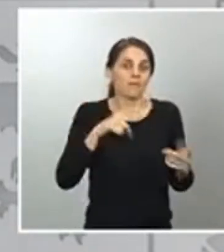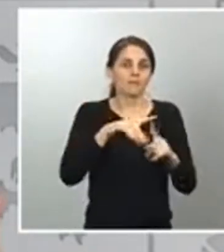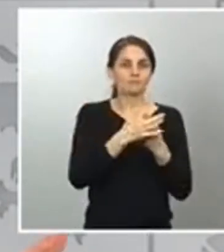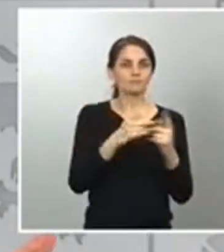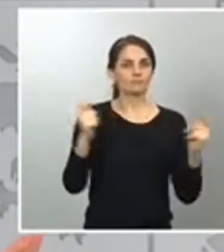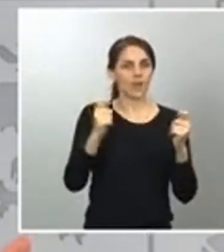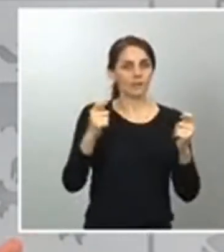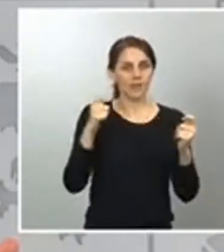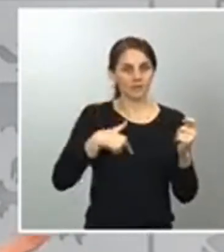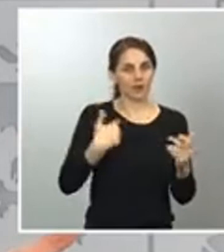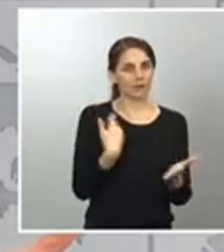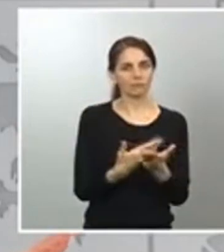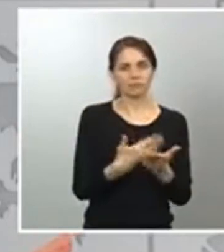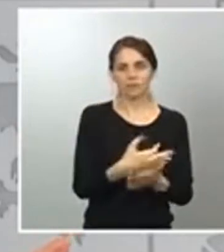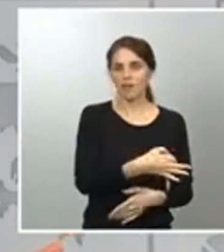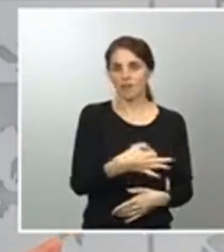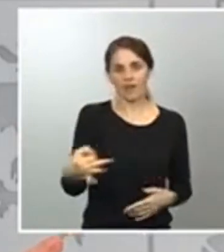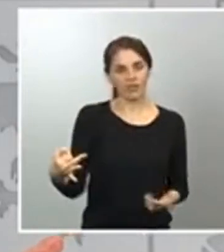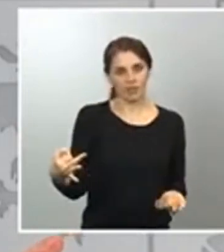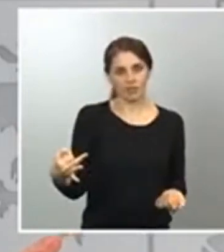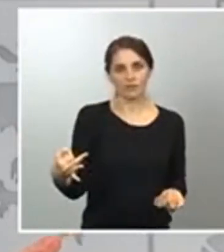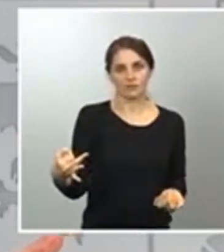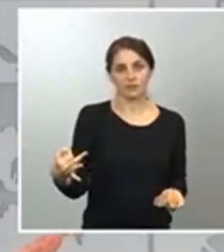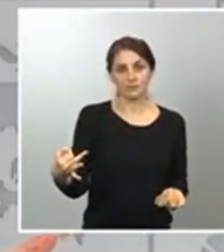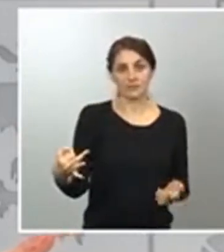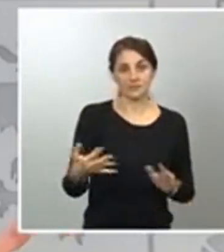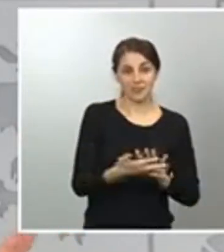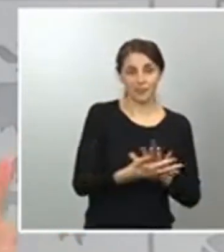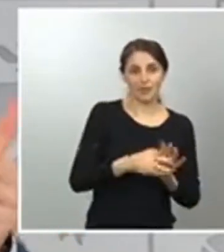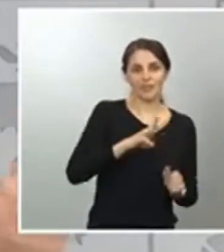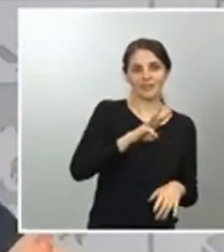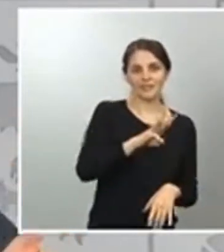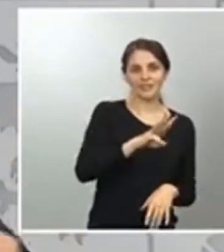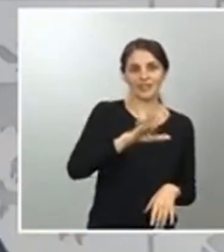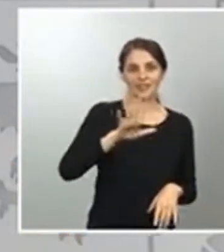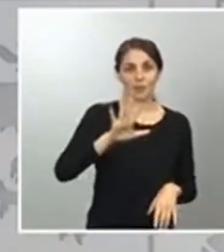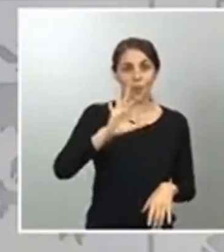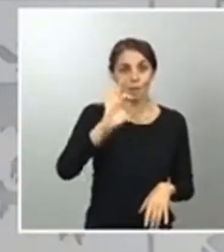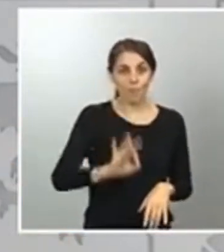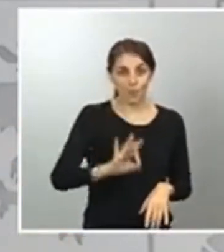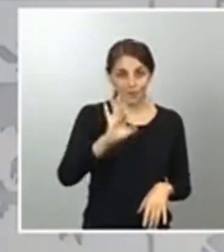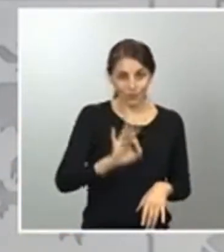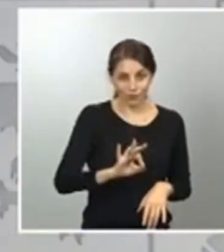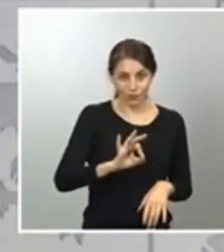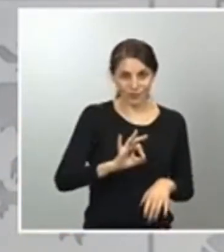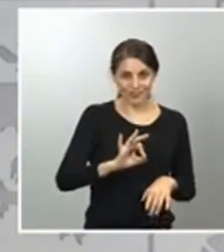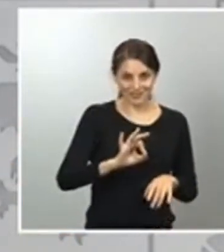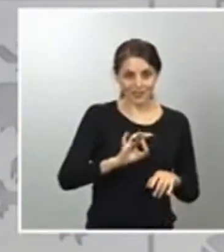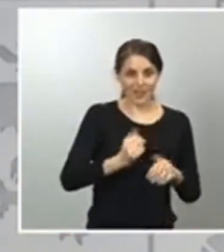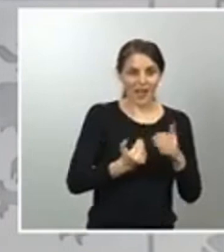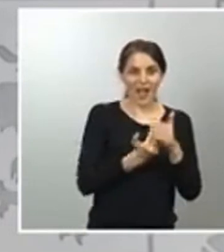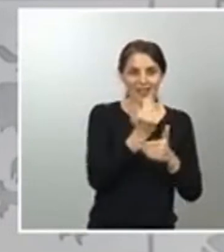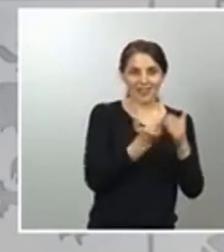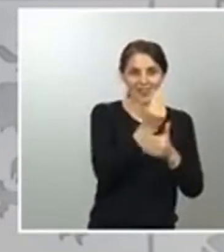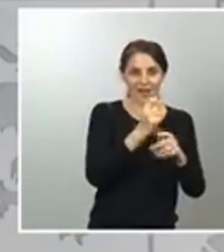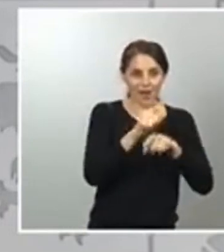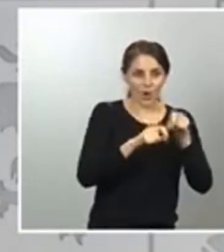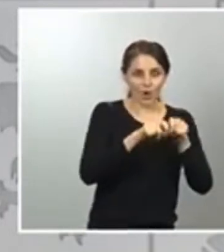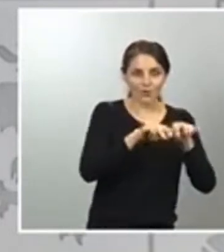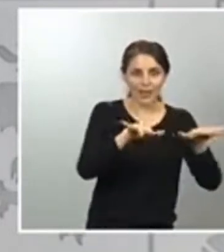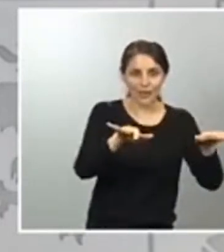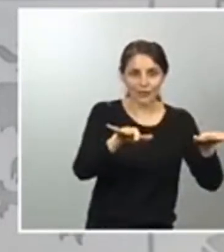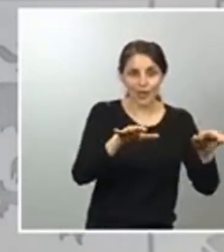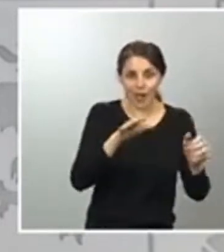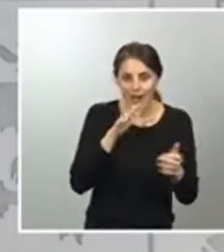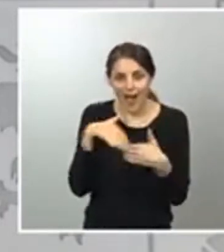este dato, hemos pasado de un 35% antes del estado de alarma de contagios diarios a tener ahora mismo un